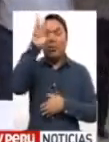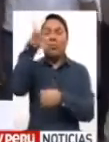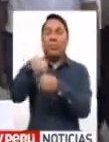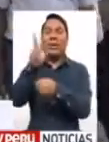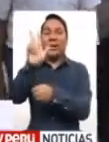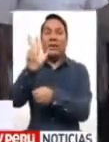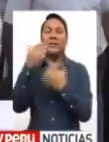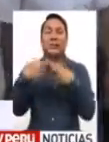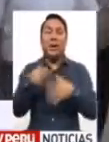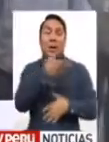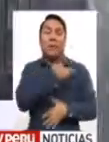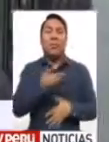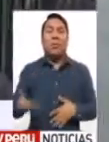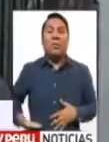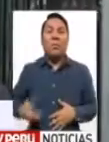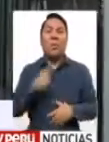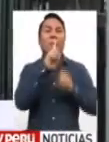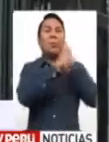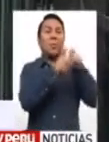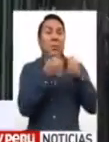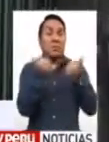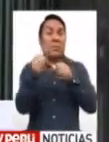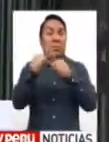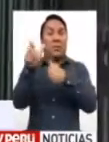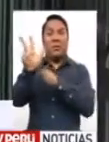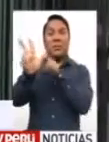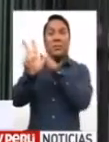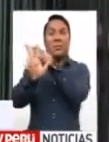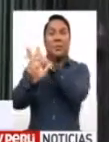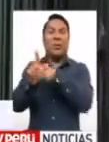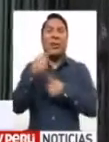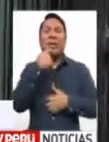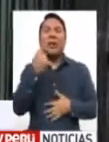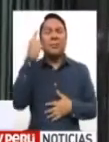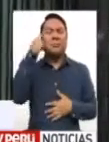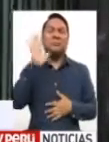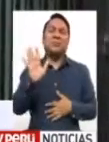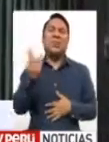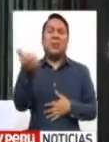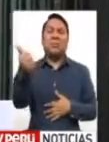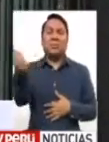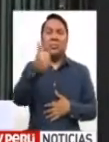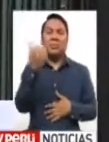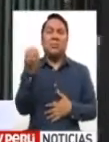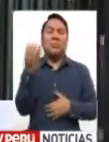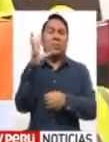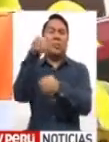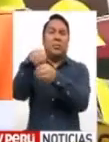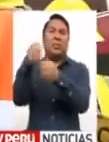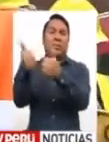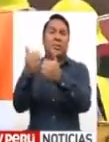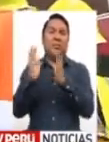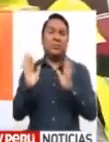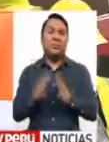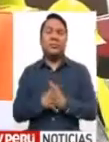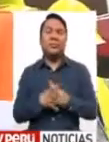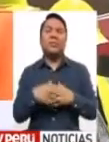kuczynski evitó opinar sobre los cuestionamientos a josé chlimper y enfatizó que está calificado para el puesto